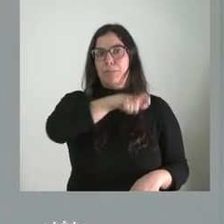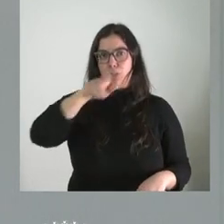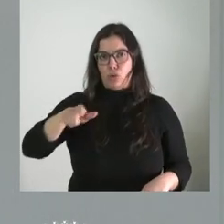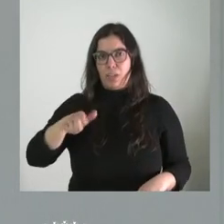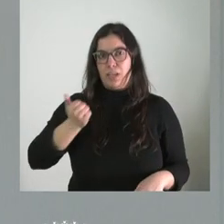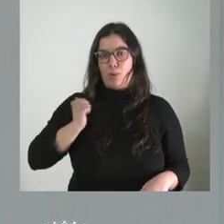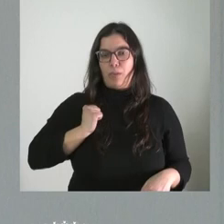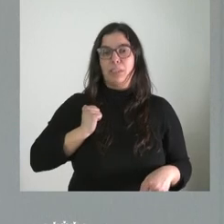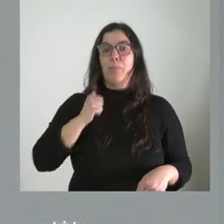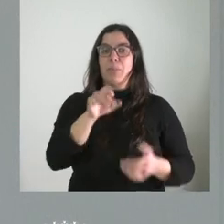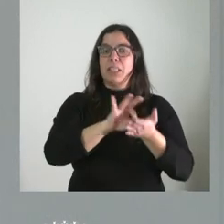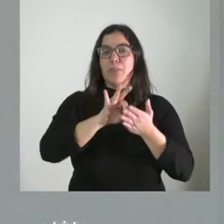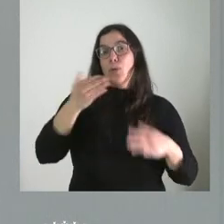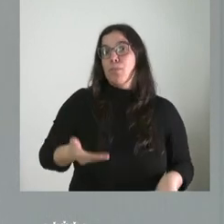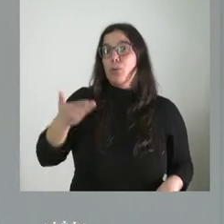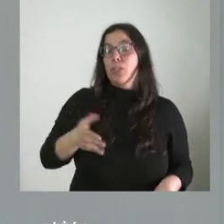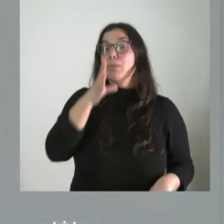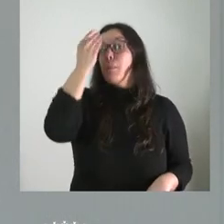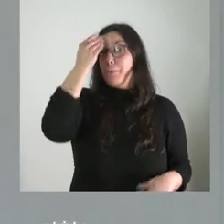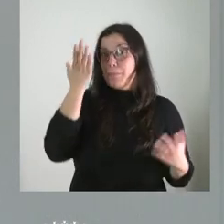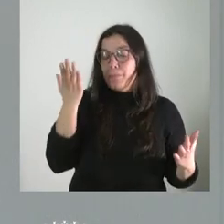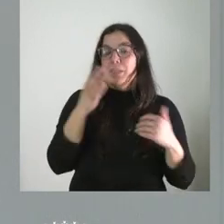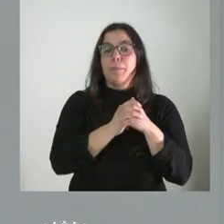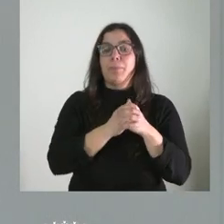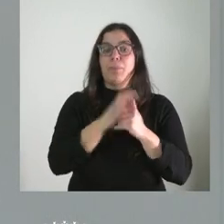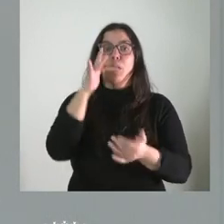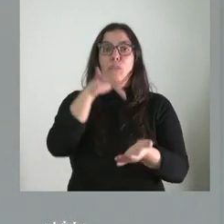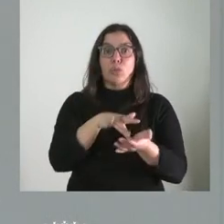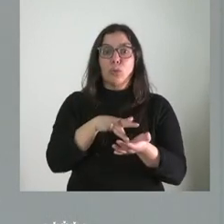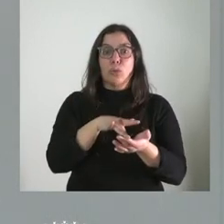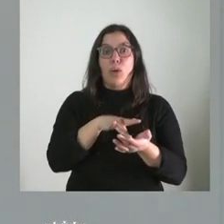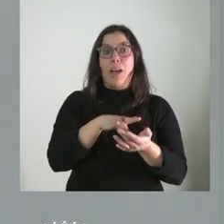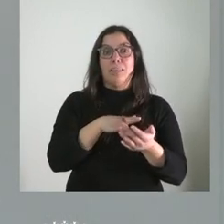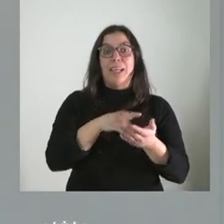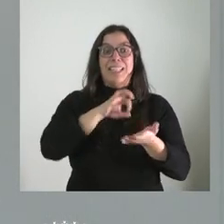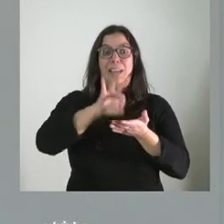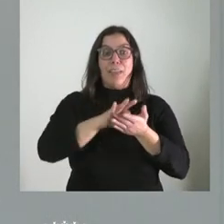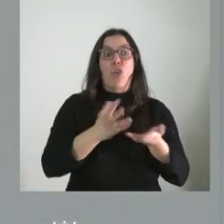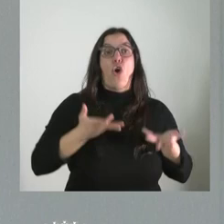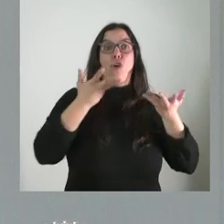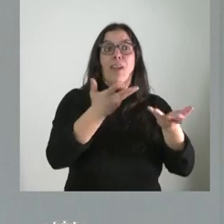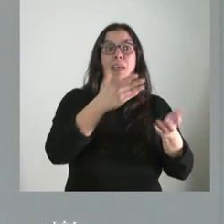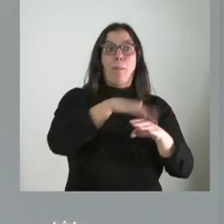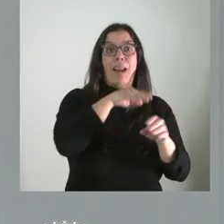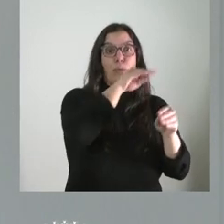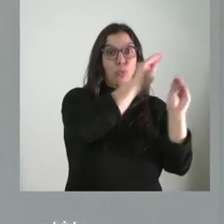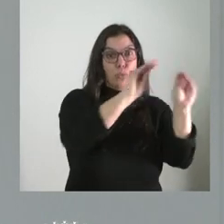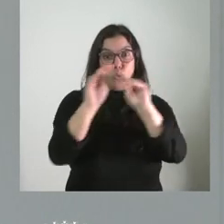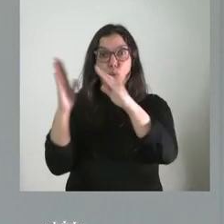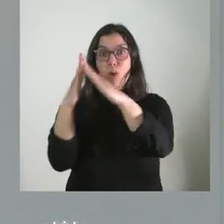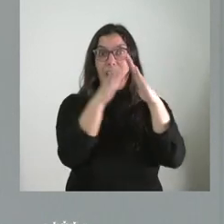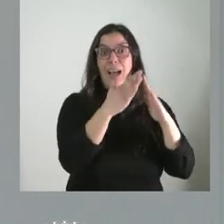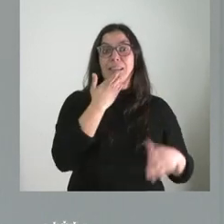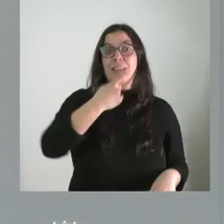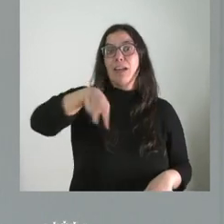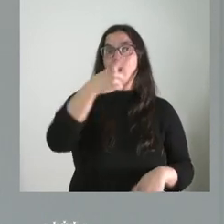es un servicio ciertamente relevante porque tengan ustedes en cuenta que al ser un servicio en el ámbito domiciliario va a permitir que muchas personas que necesiten ese tipo